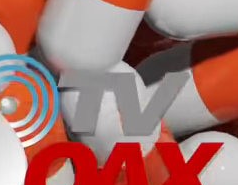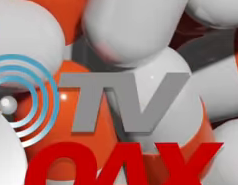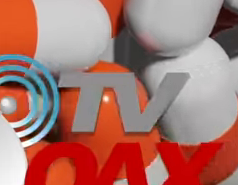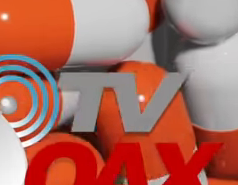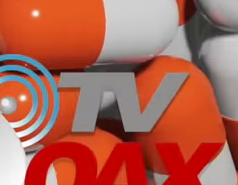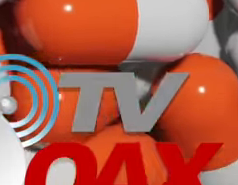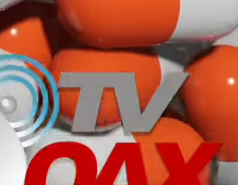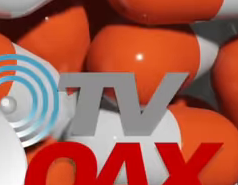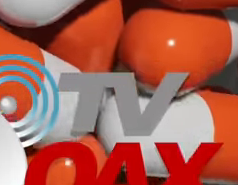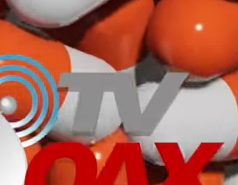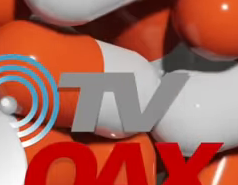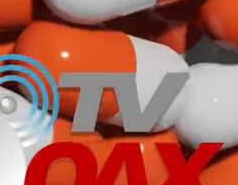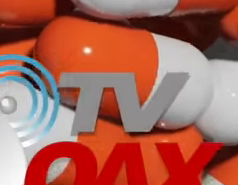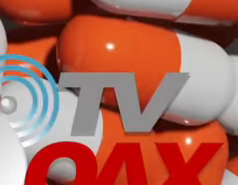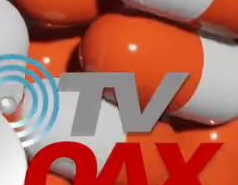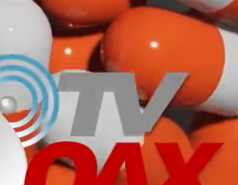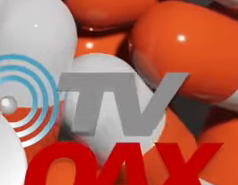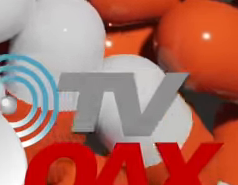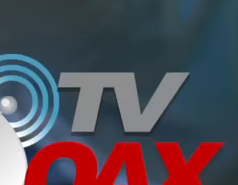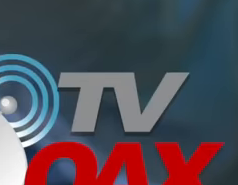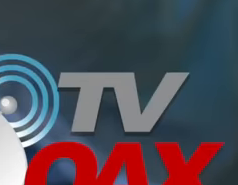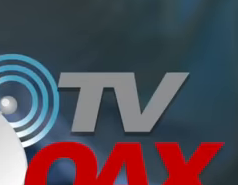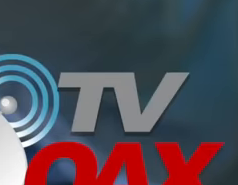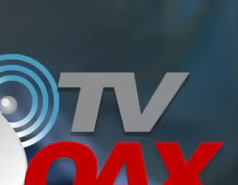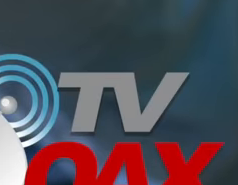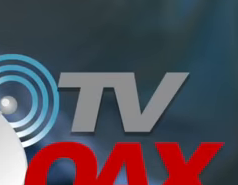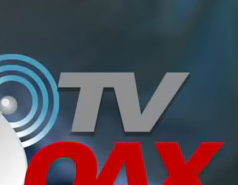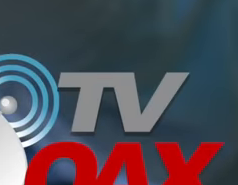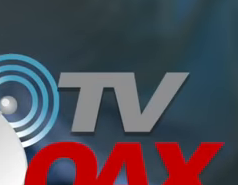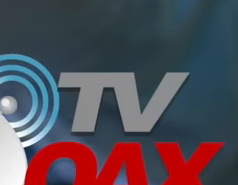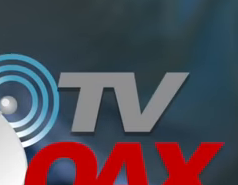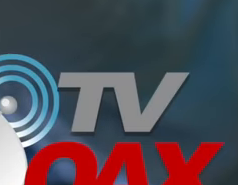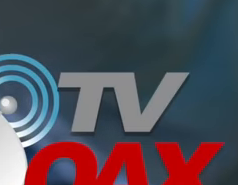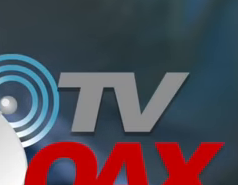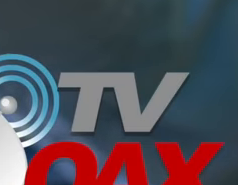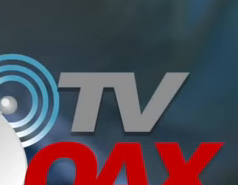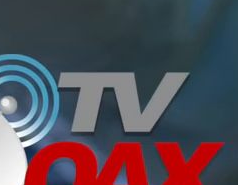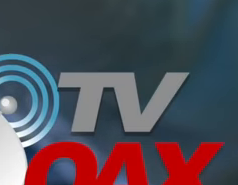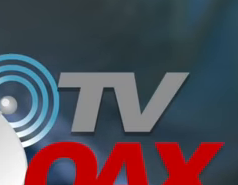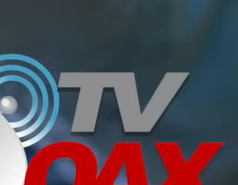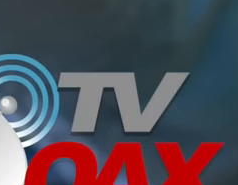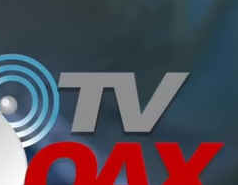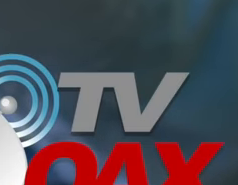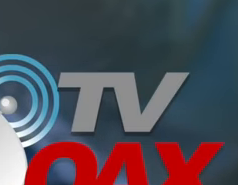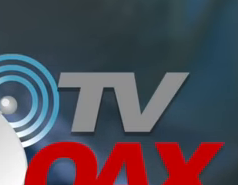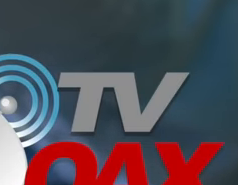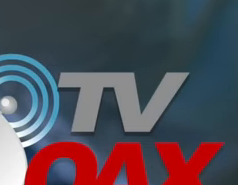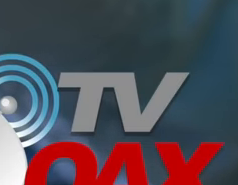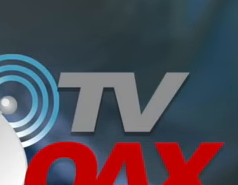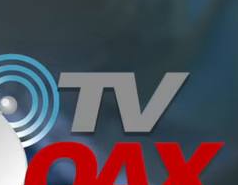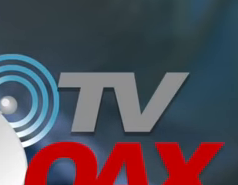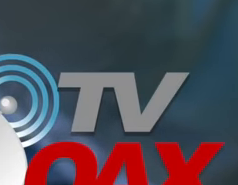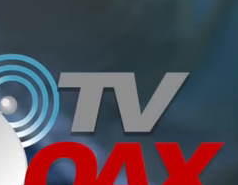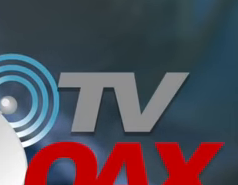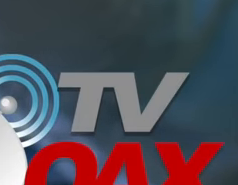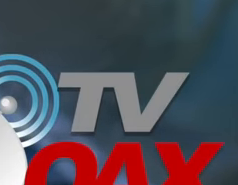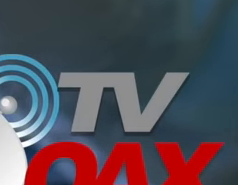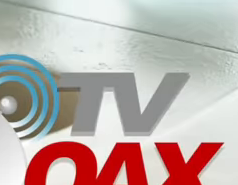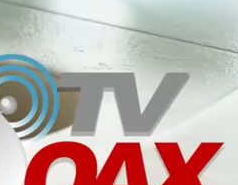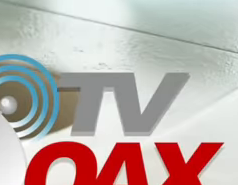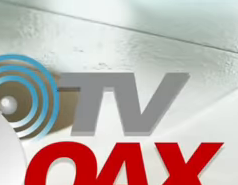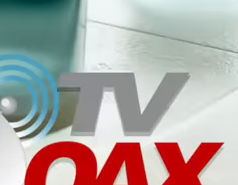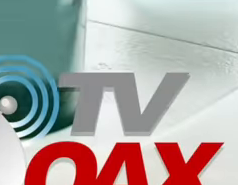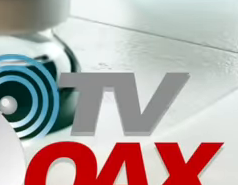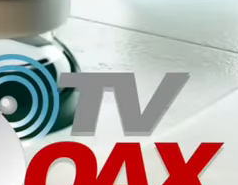desde acá se va a distribuir por todos los rincones de México todos los medicamentos que necesita